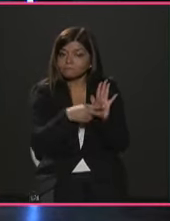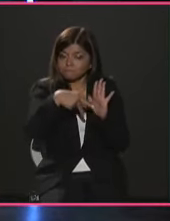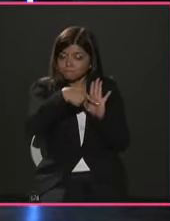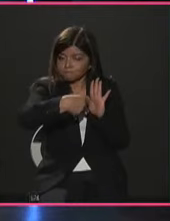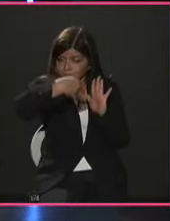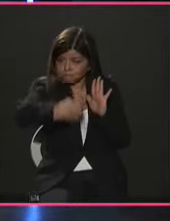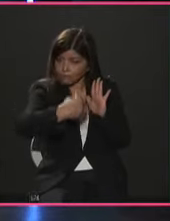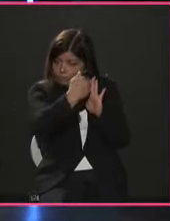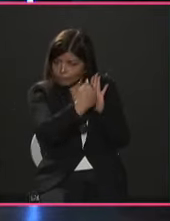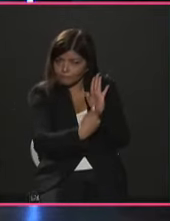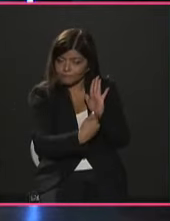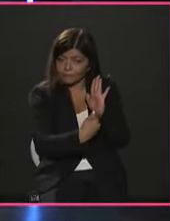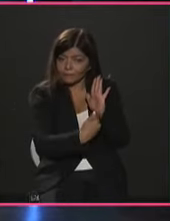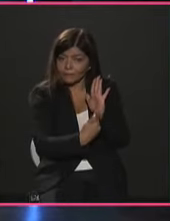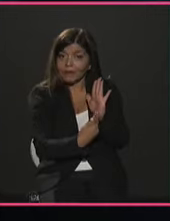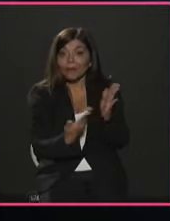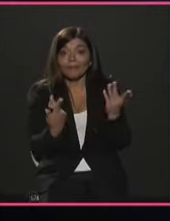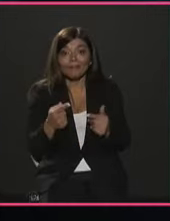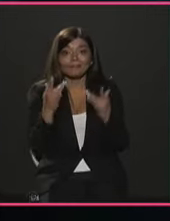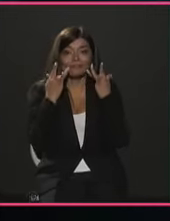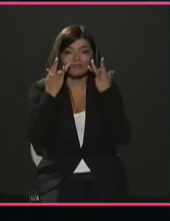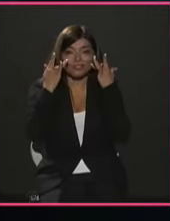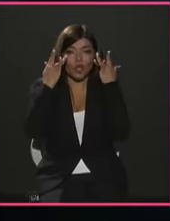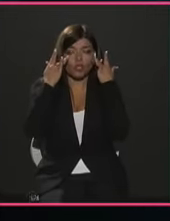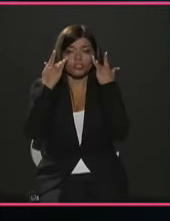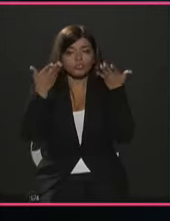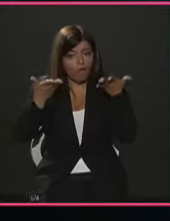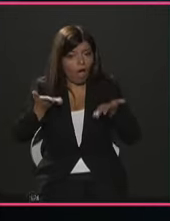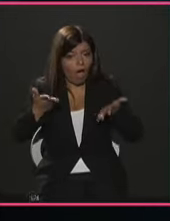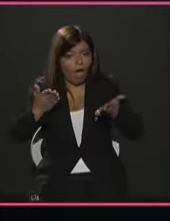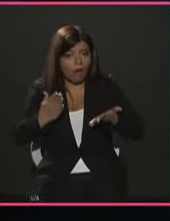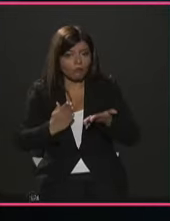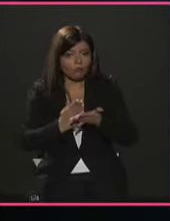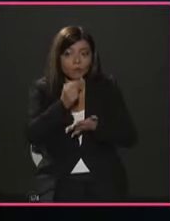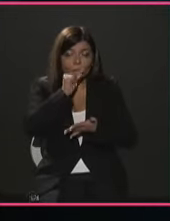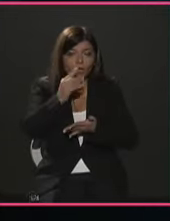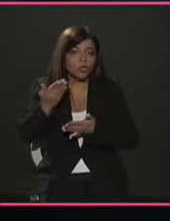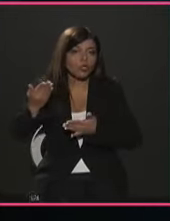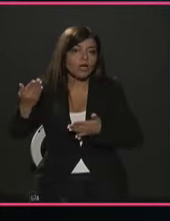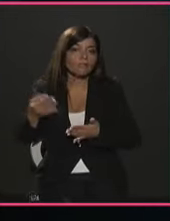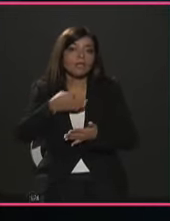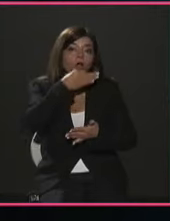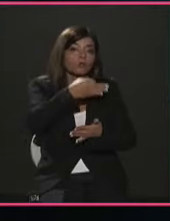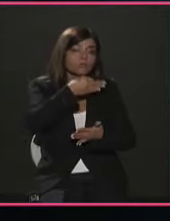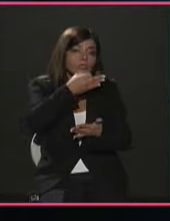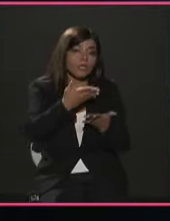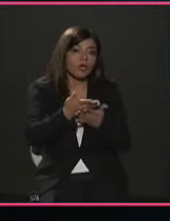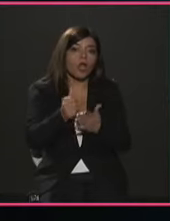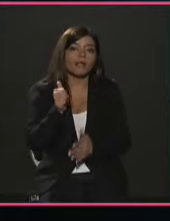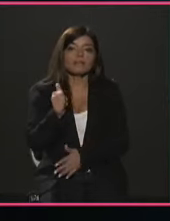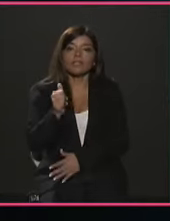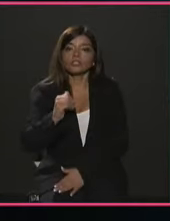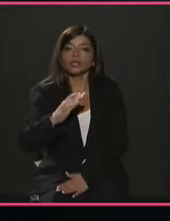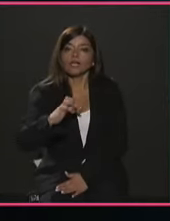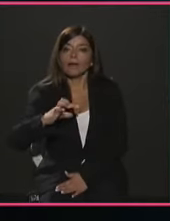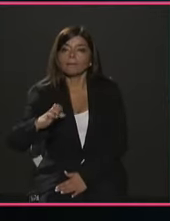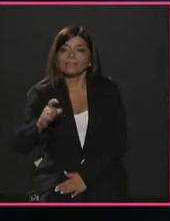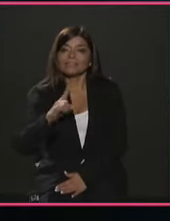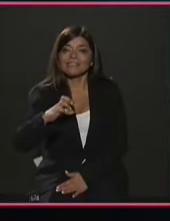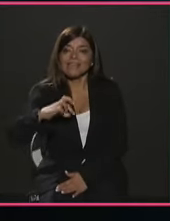eso me alegro de la iniciativa que hace poco lo mencionaba el director de la capf Sergio